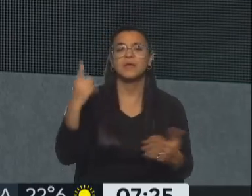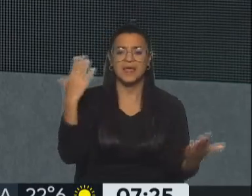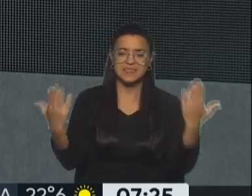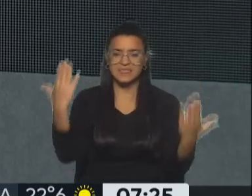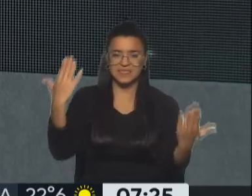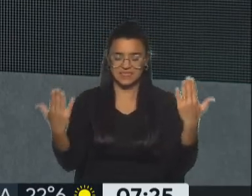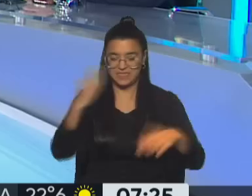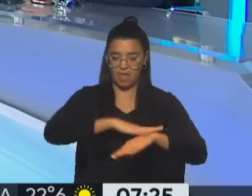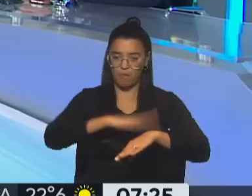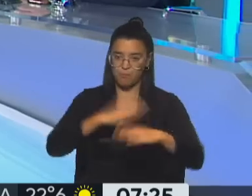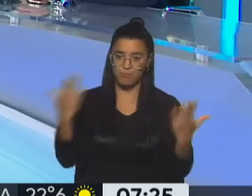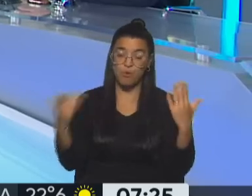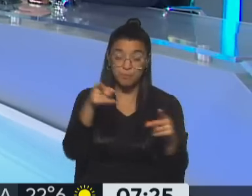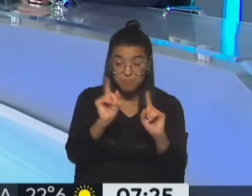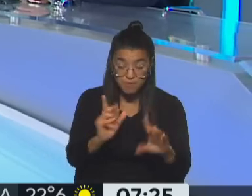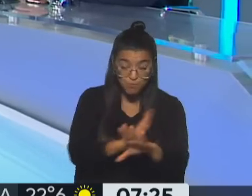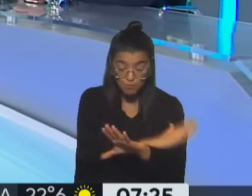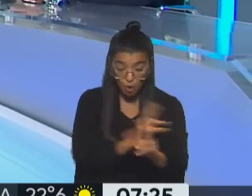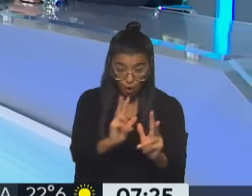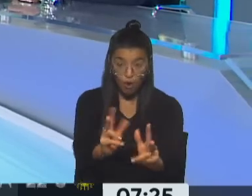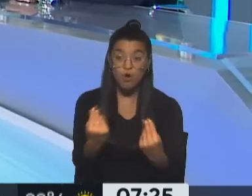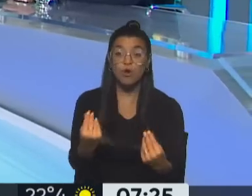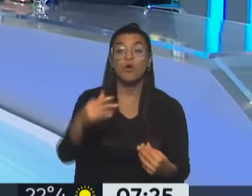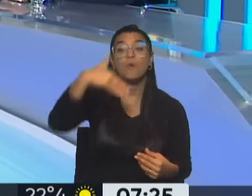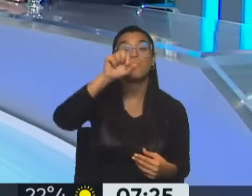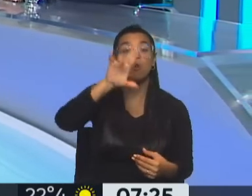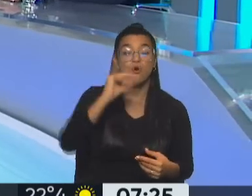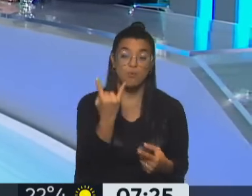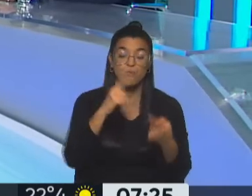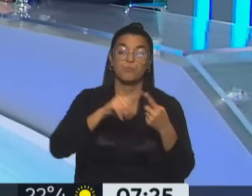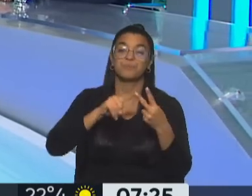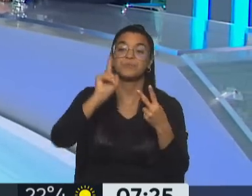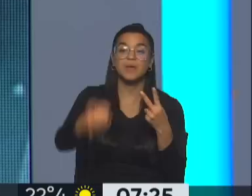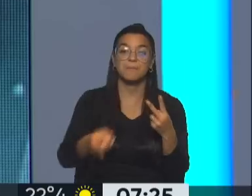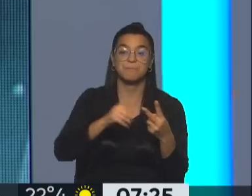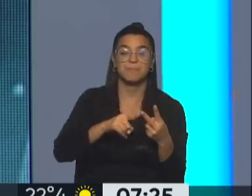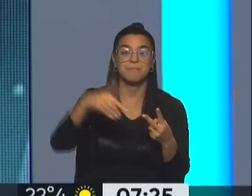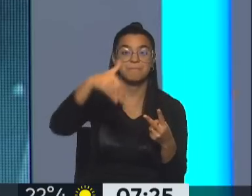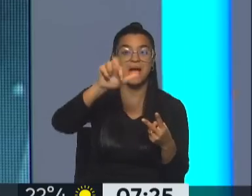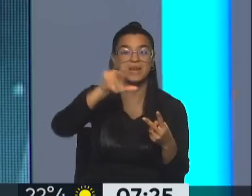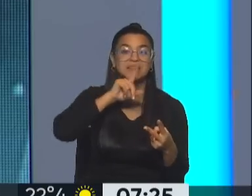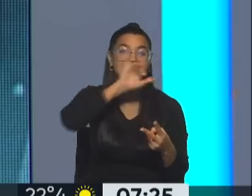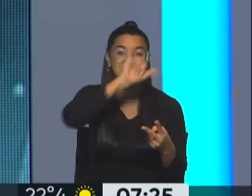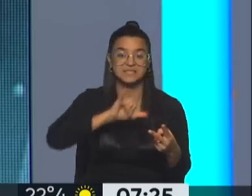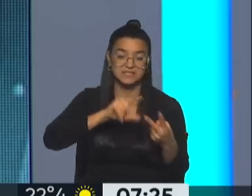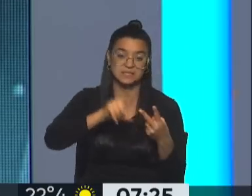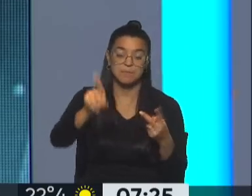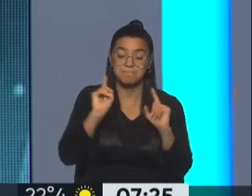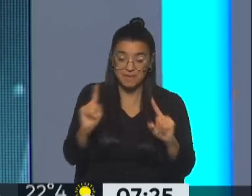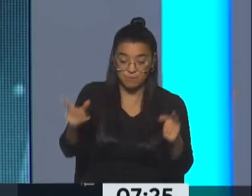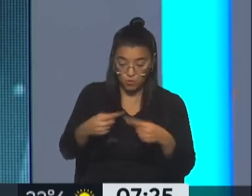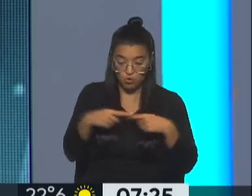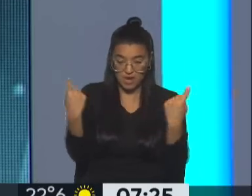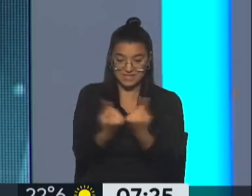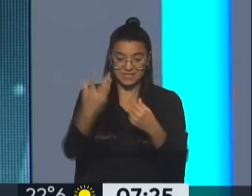esto lo marcaron Leopoldo Moró, y lo marcó también Germán Martínez en el propio